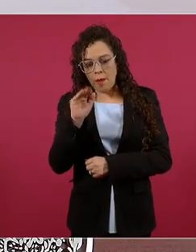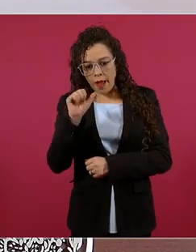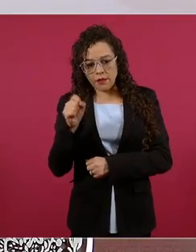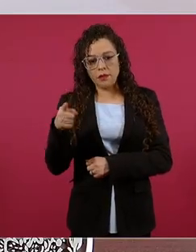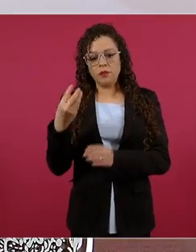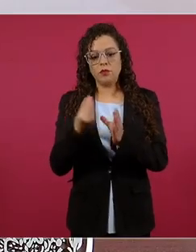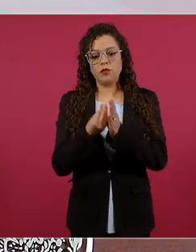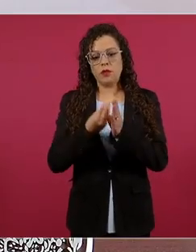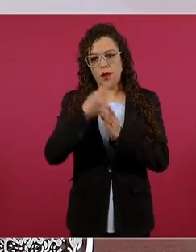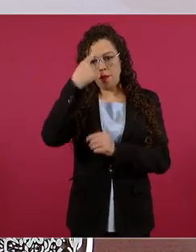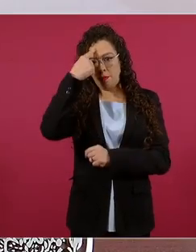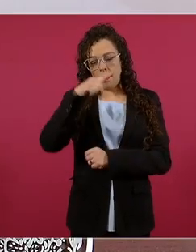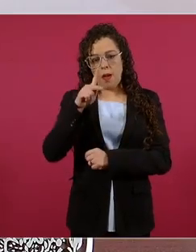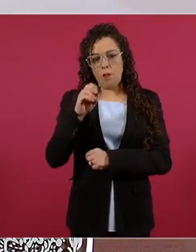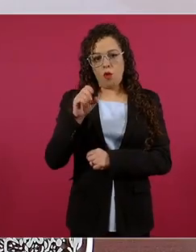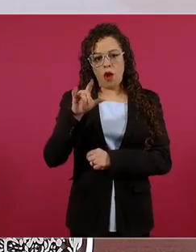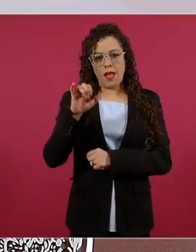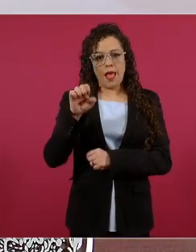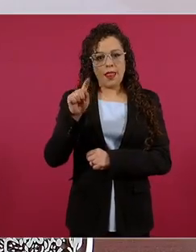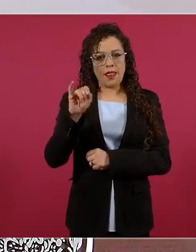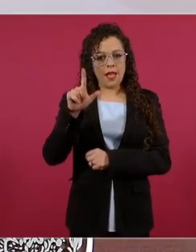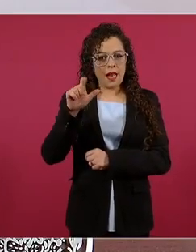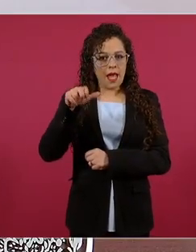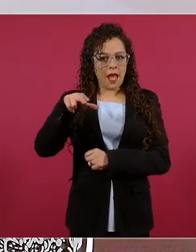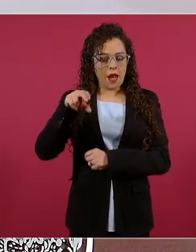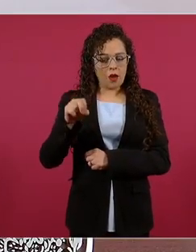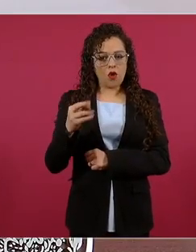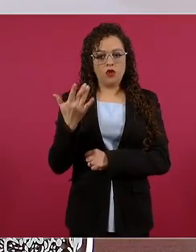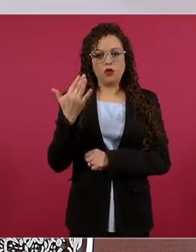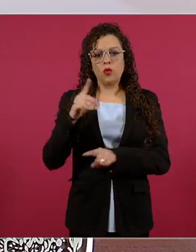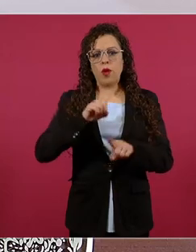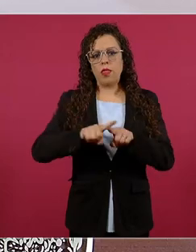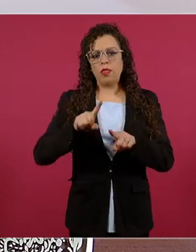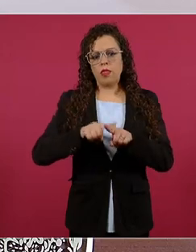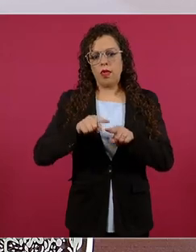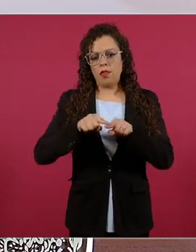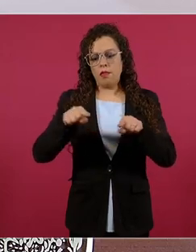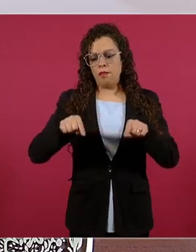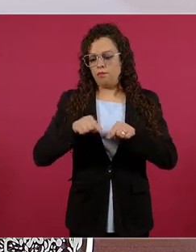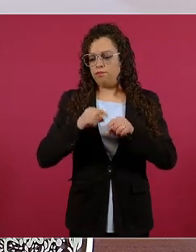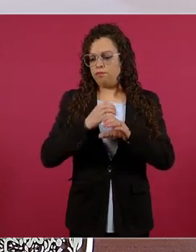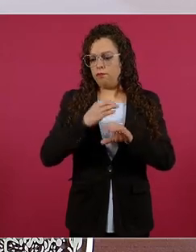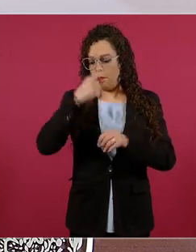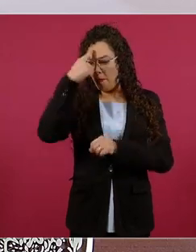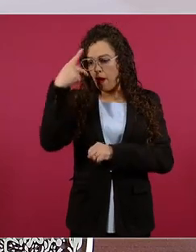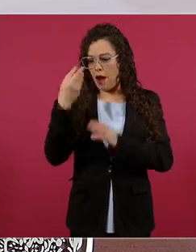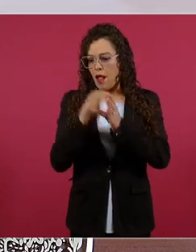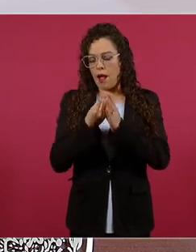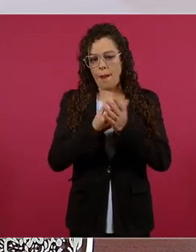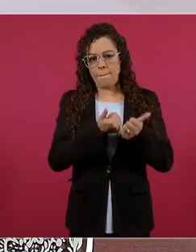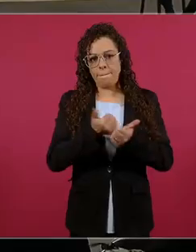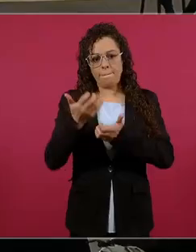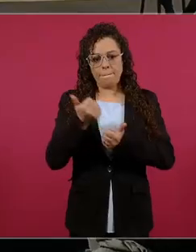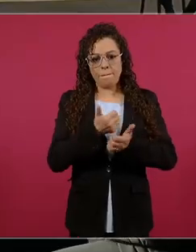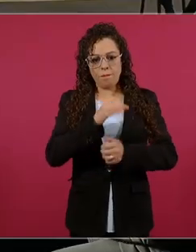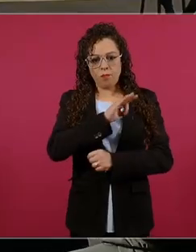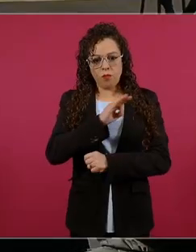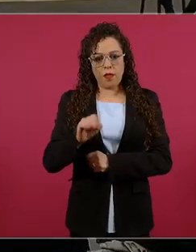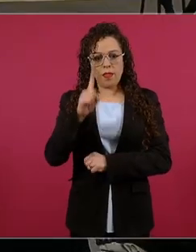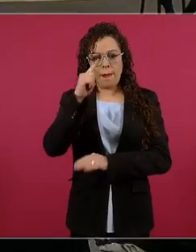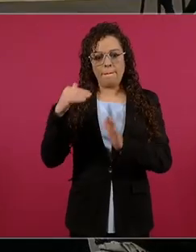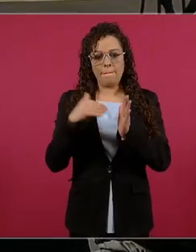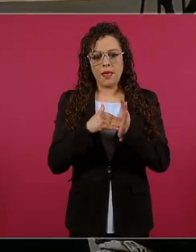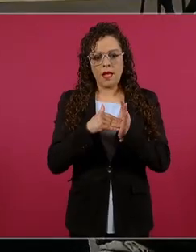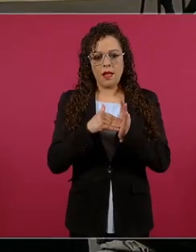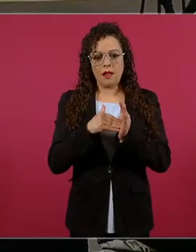cubiertas para polietileno, 50 plataformas articuladas para contenedores, con lo que nos da capacidad para alrededor de 1,000